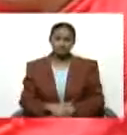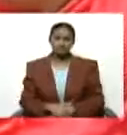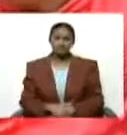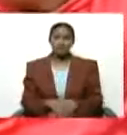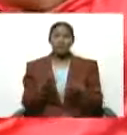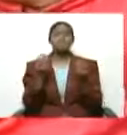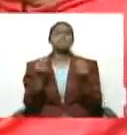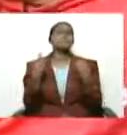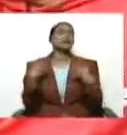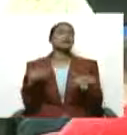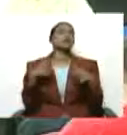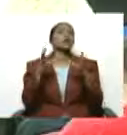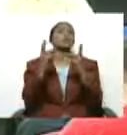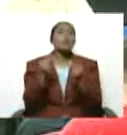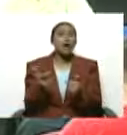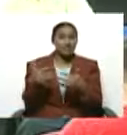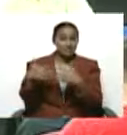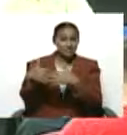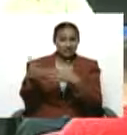¿Cuántas empresas?